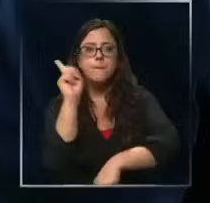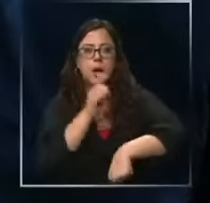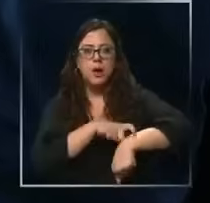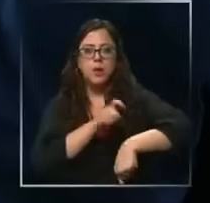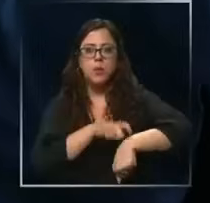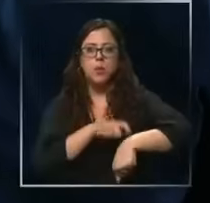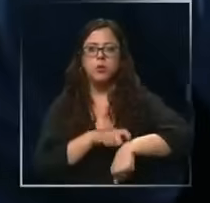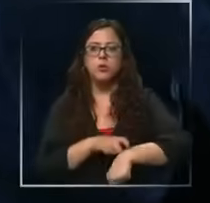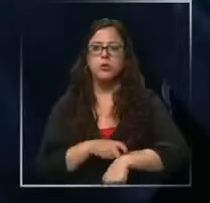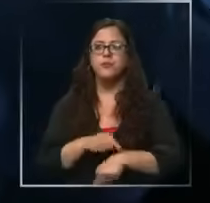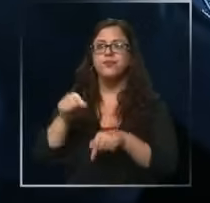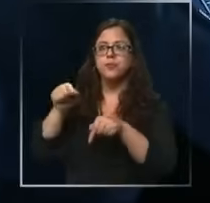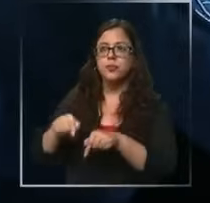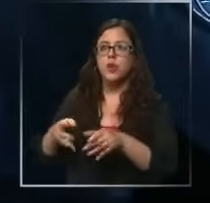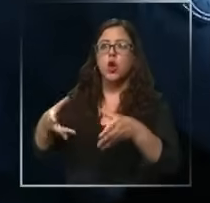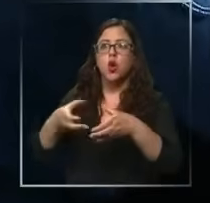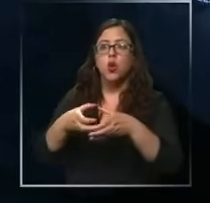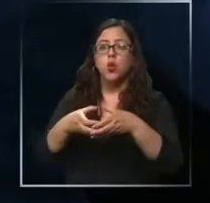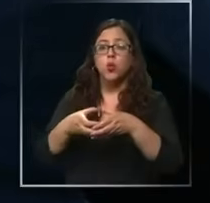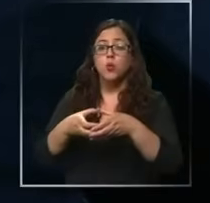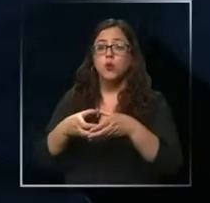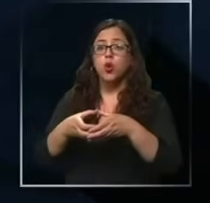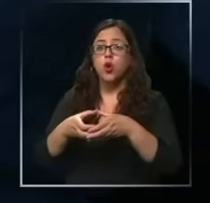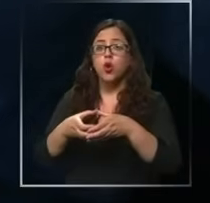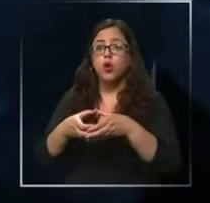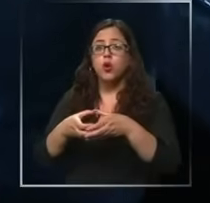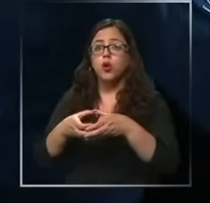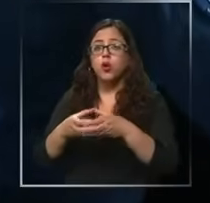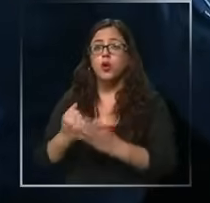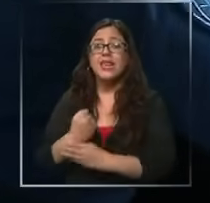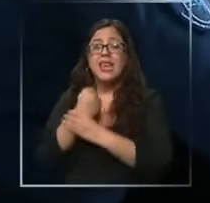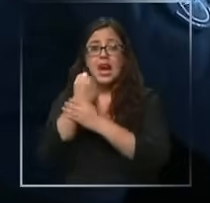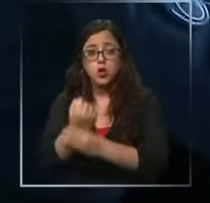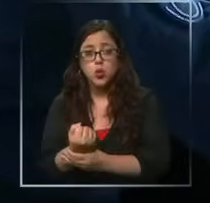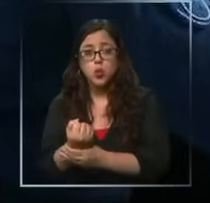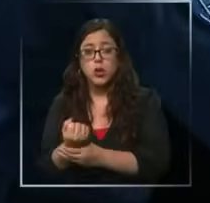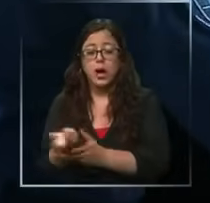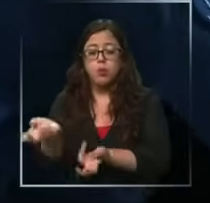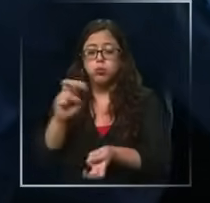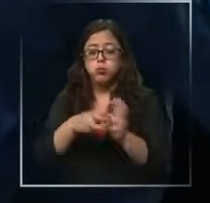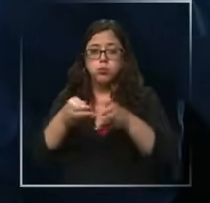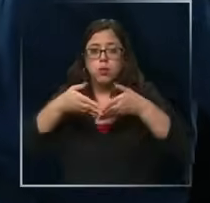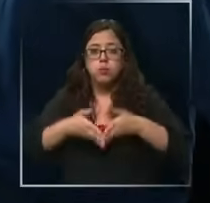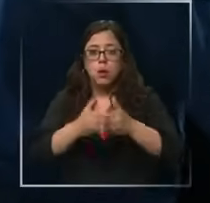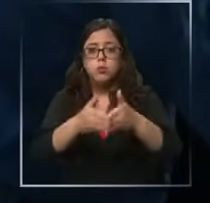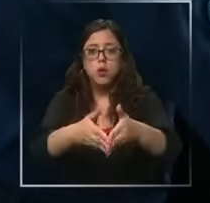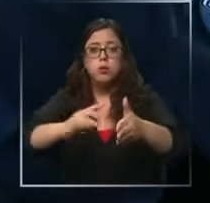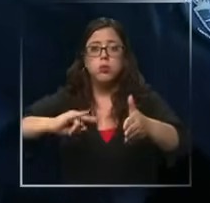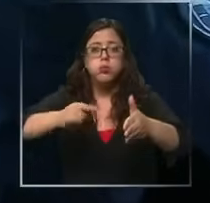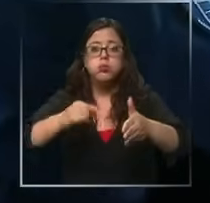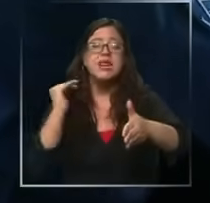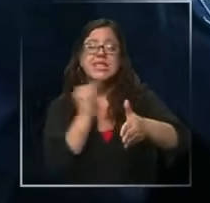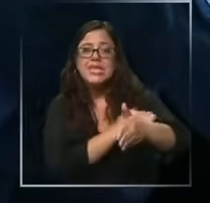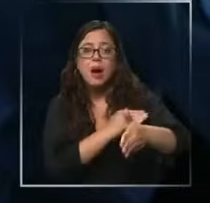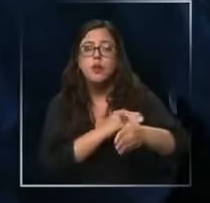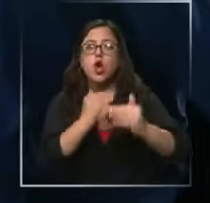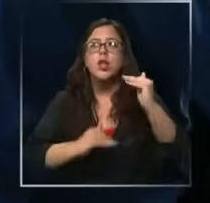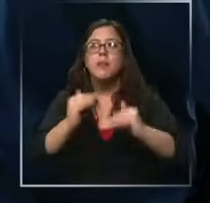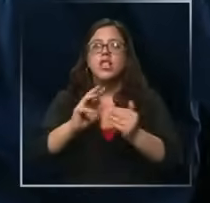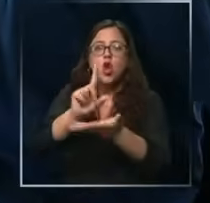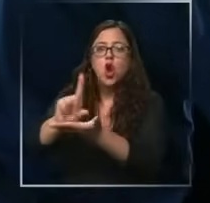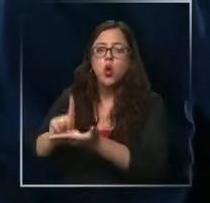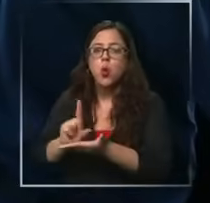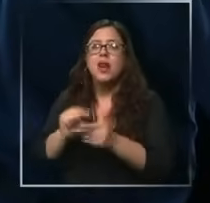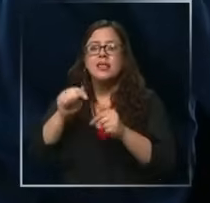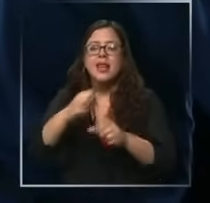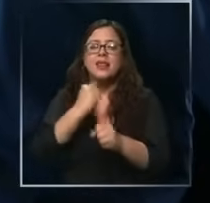minuto. Tenemos una unidad marítima que es una lancha rápida, que acude a esa emergencia dependiendo del lugar donde nos estén llamando y con eso trabajamos en conjunto